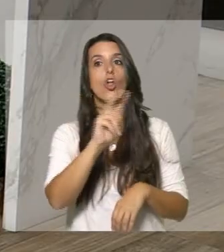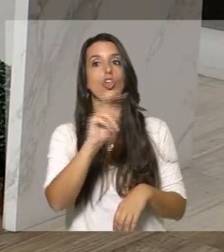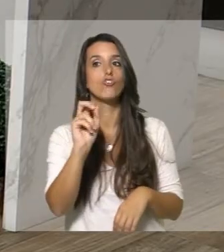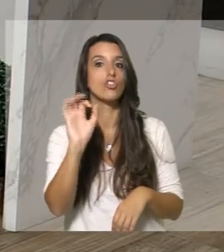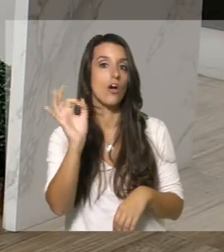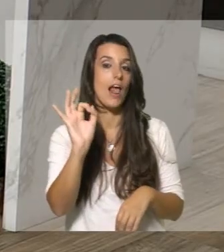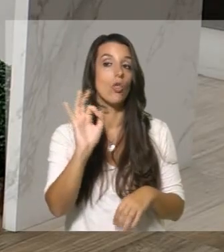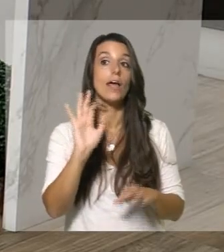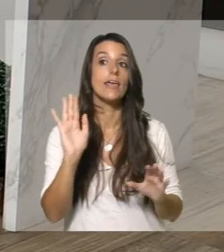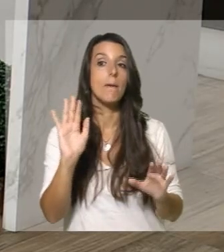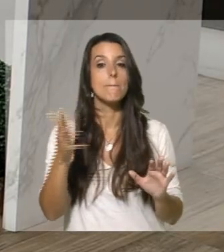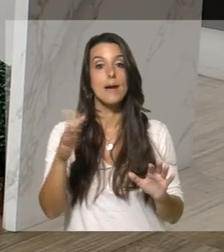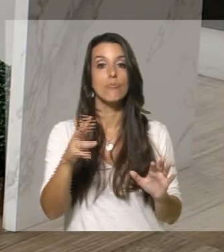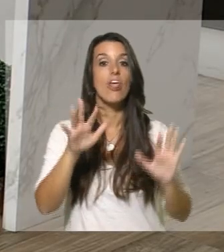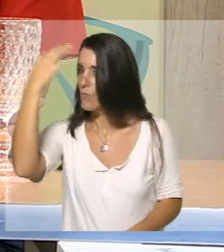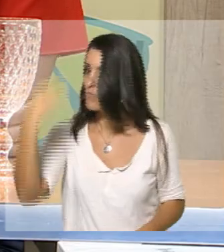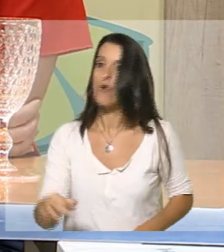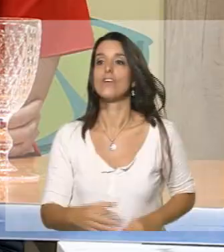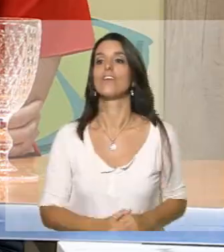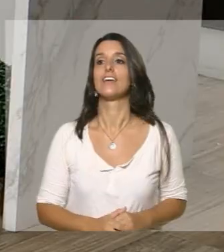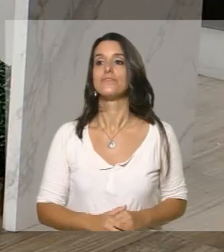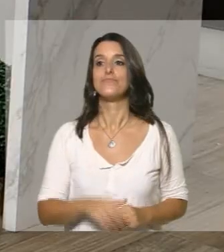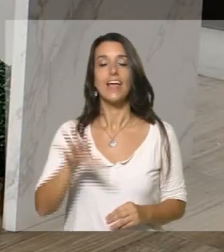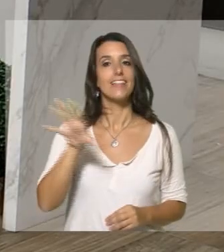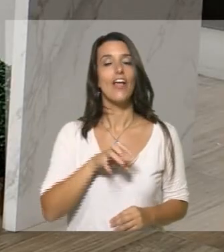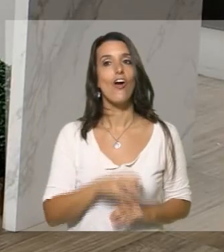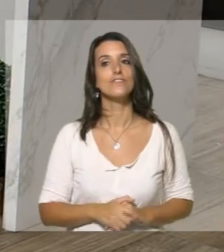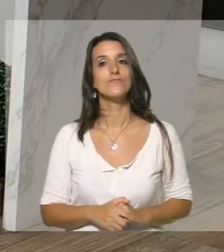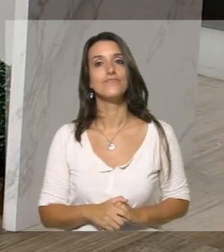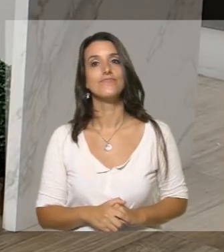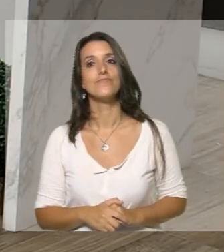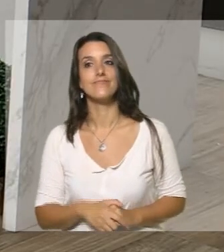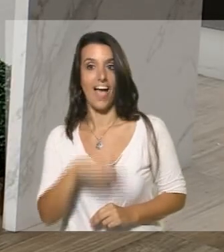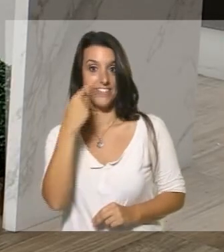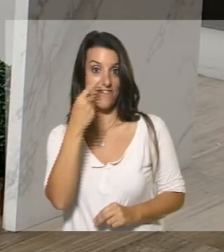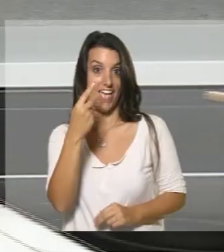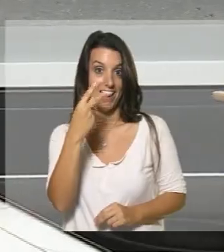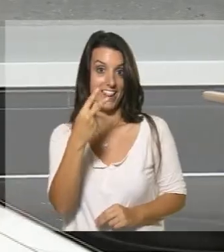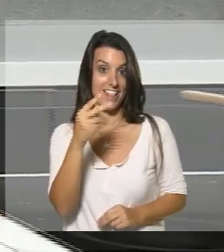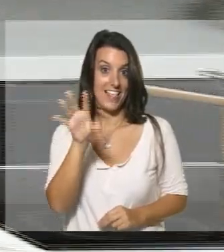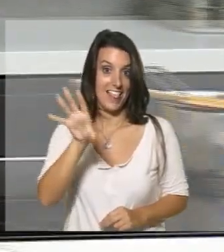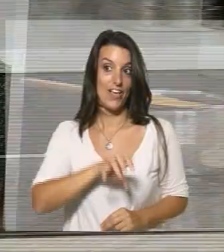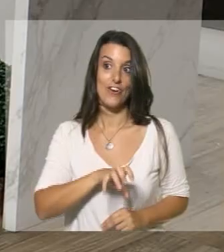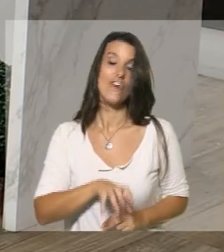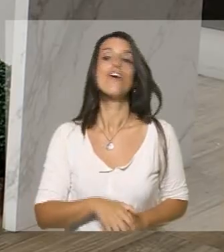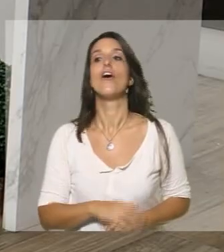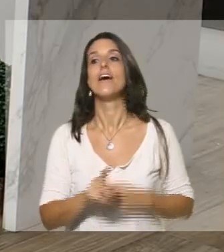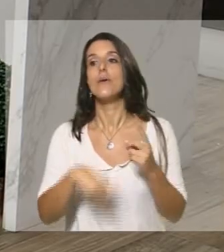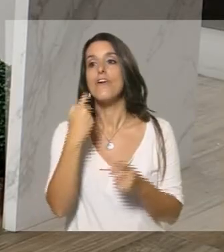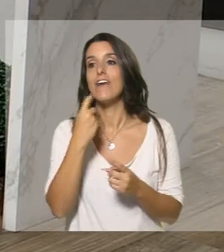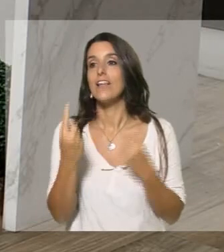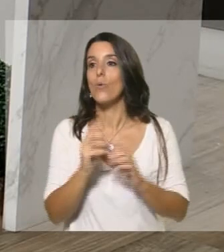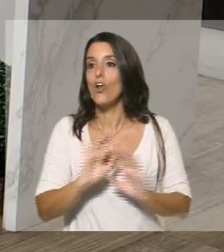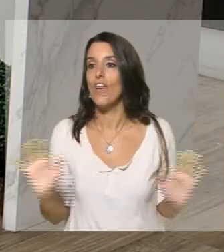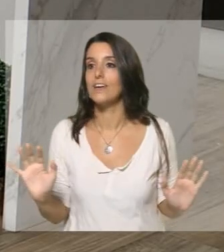horno alto, y aproximadamente unos 10, 15 minutos. Los traigo para acá. Así se ven. Dale. Bueno, acá. Después si falta alguno, ahí está